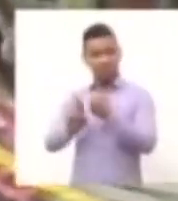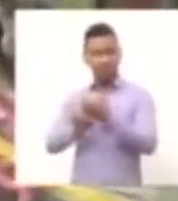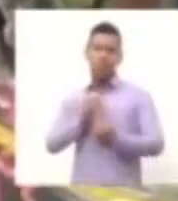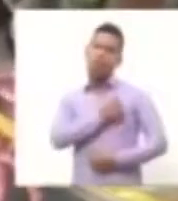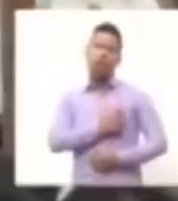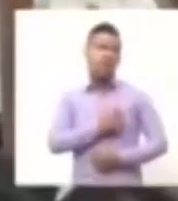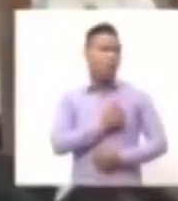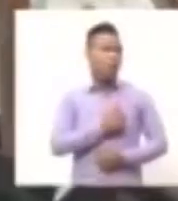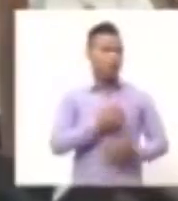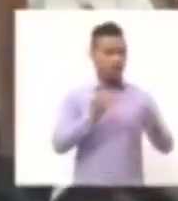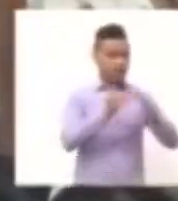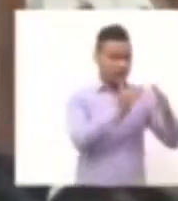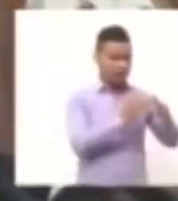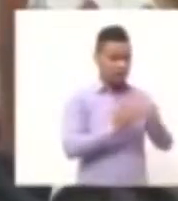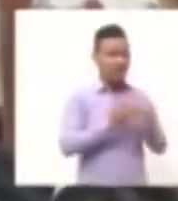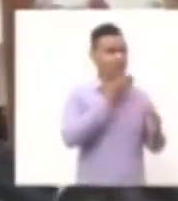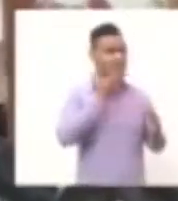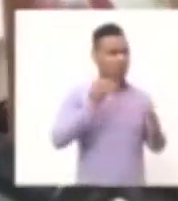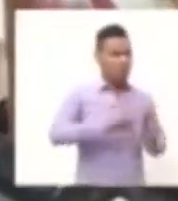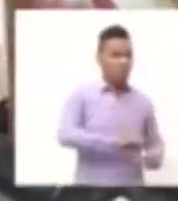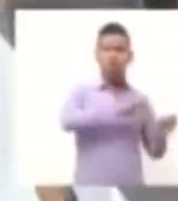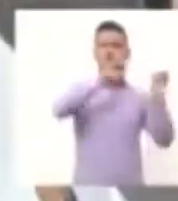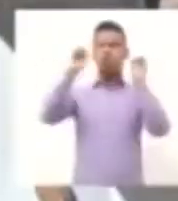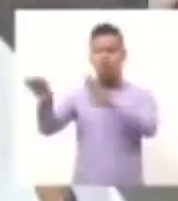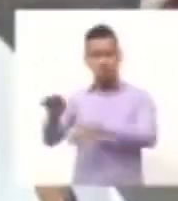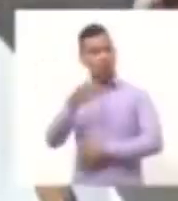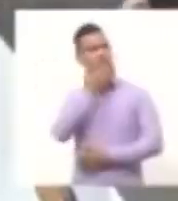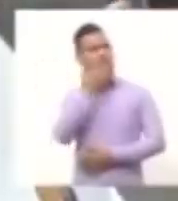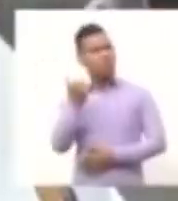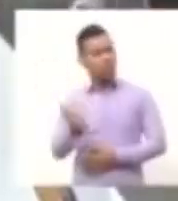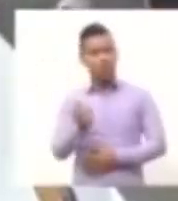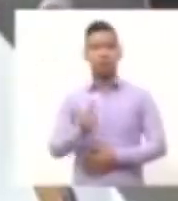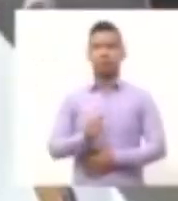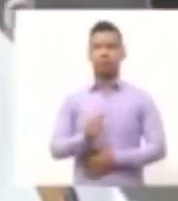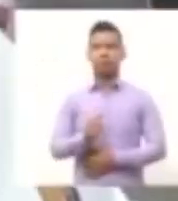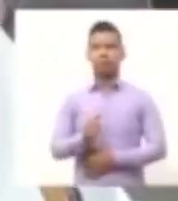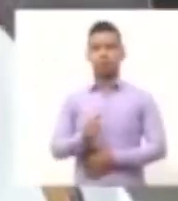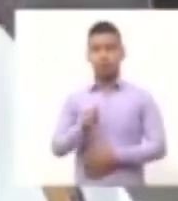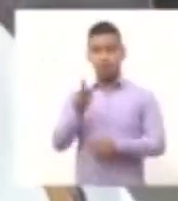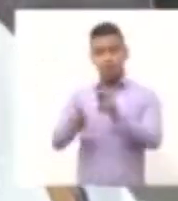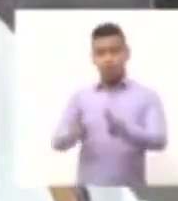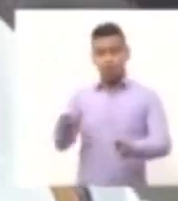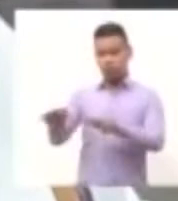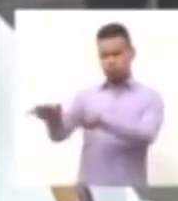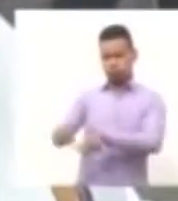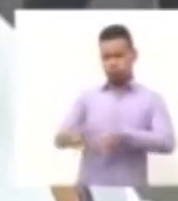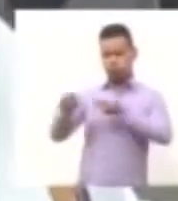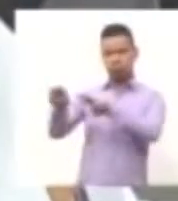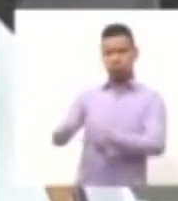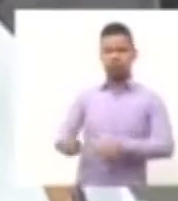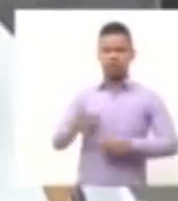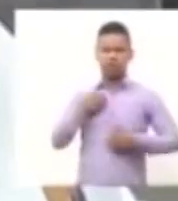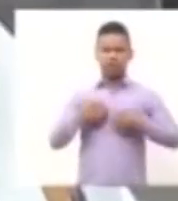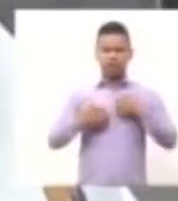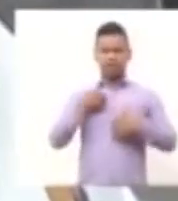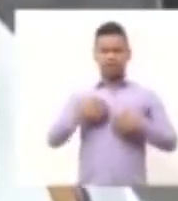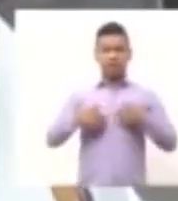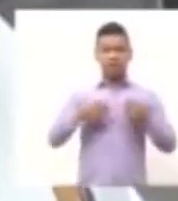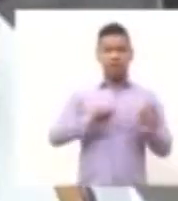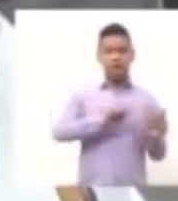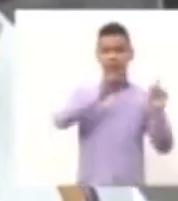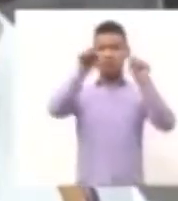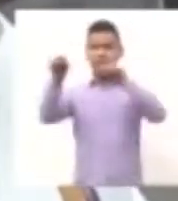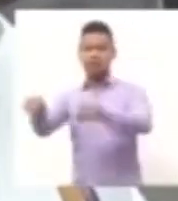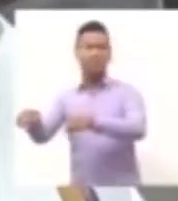terreno o el retorno con garantías del gobierno nacional. Los campesinos tienen miedo de volver, retornar a las tierras porque se hizo el retorno la